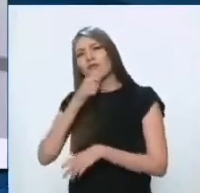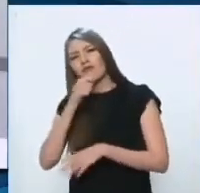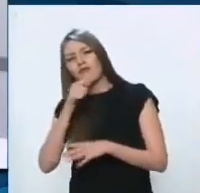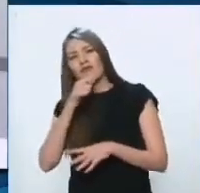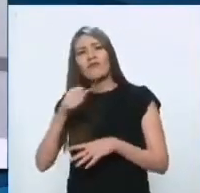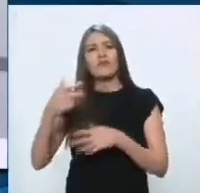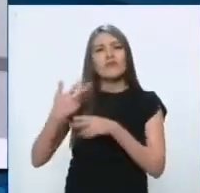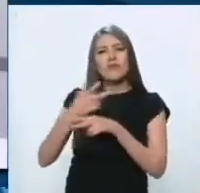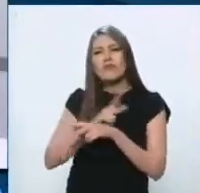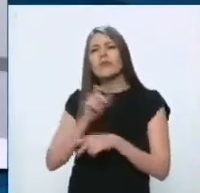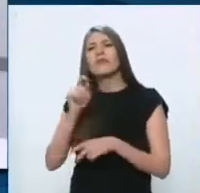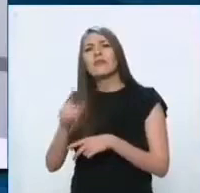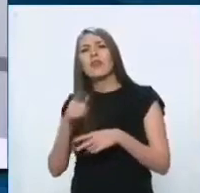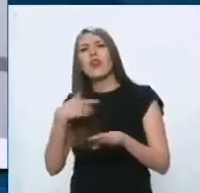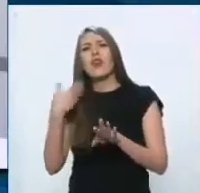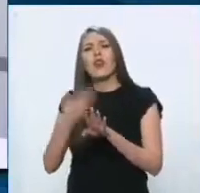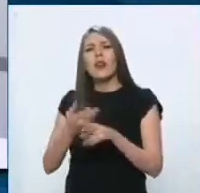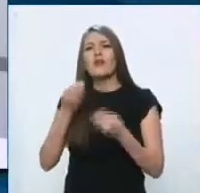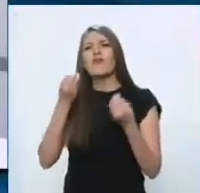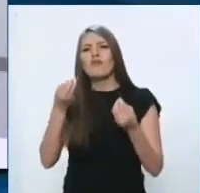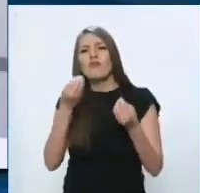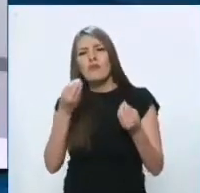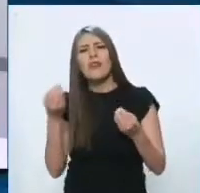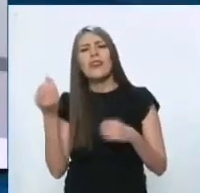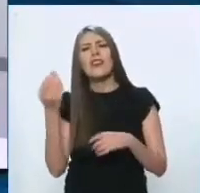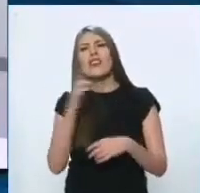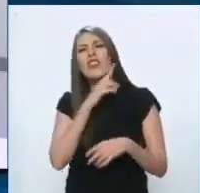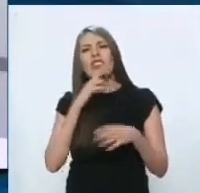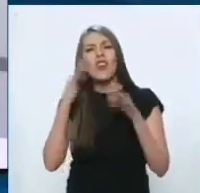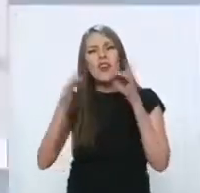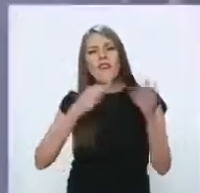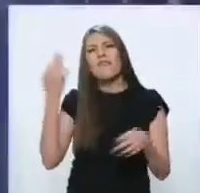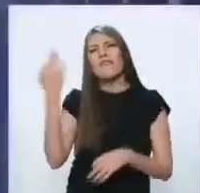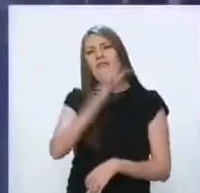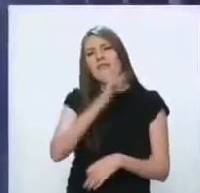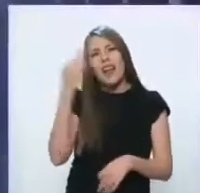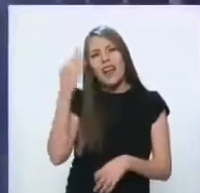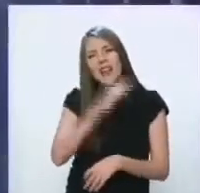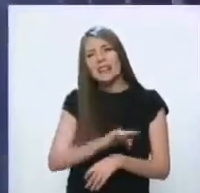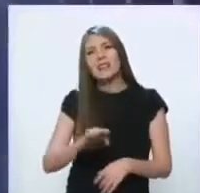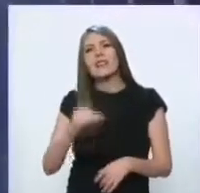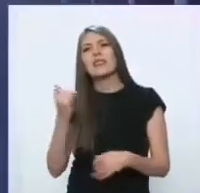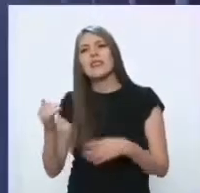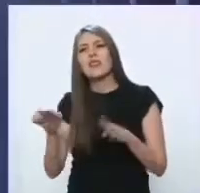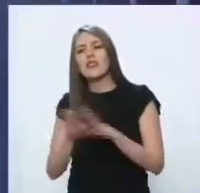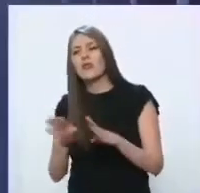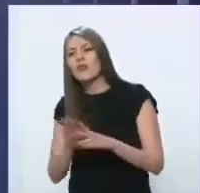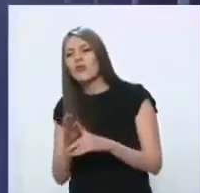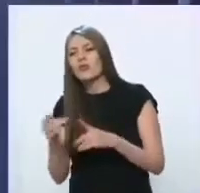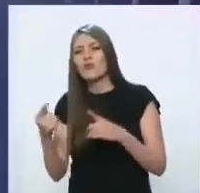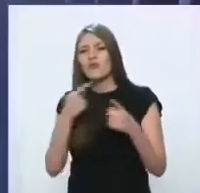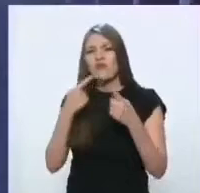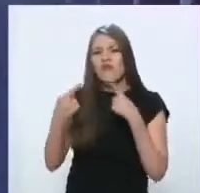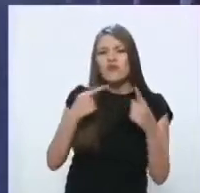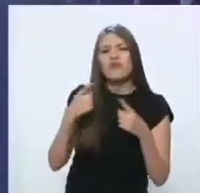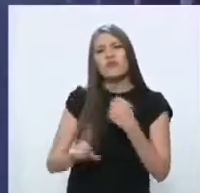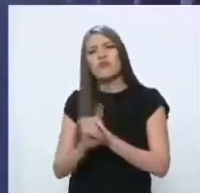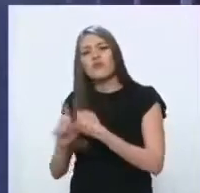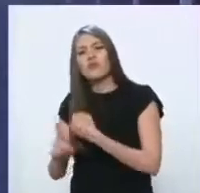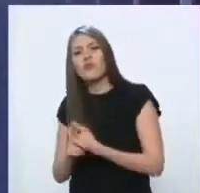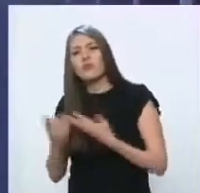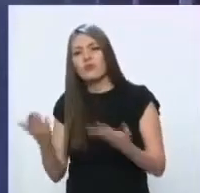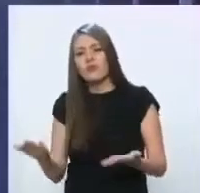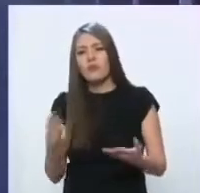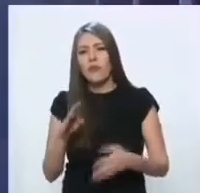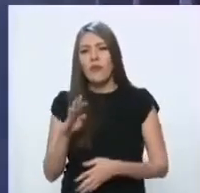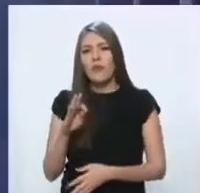muchísimas fake news y también de muchísimos diálogos y palabras entrecruzadas. Fabricio.